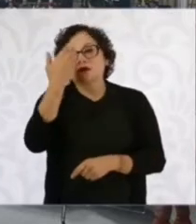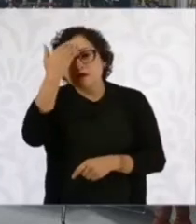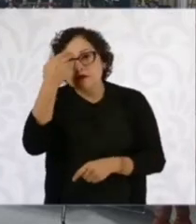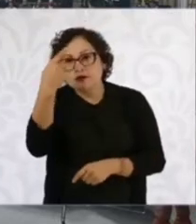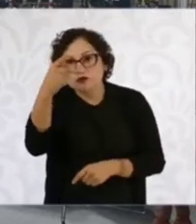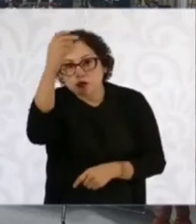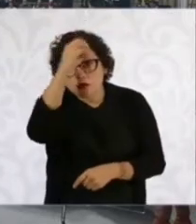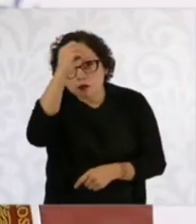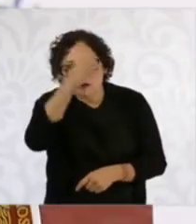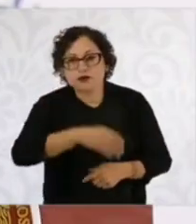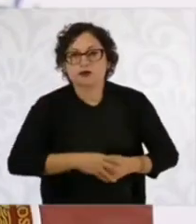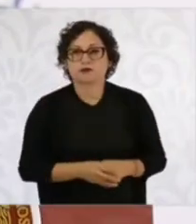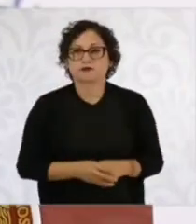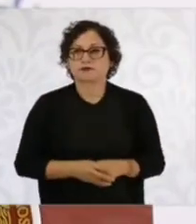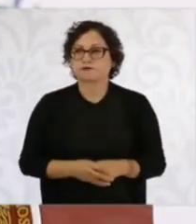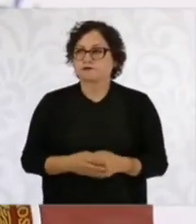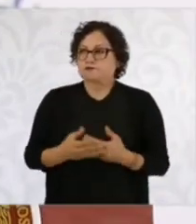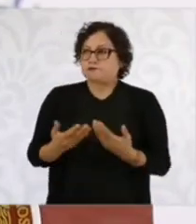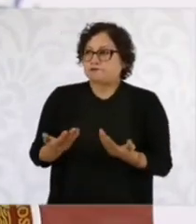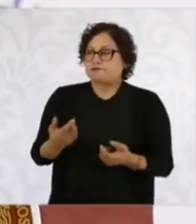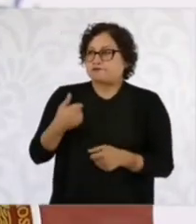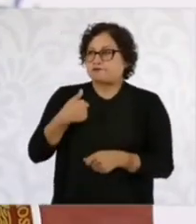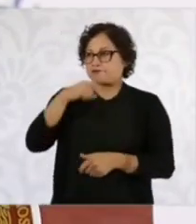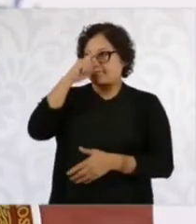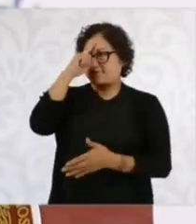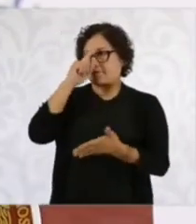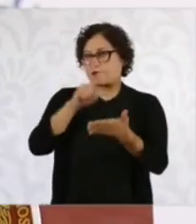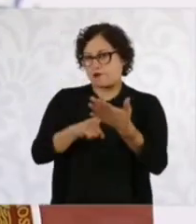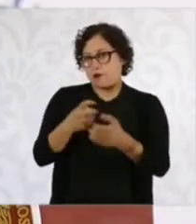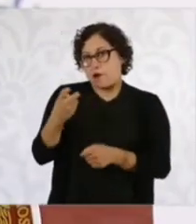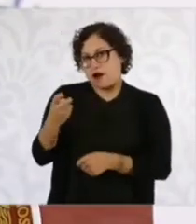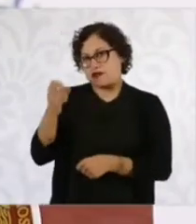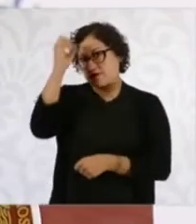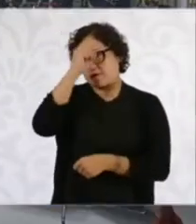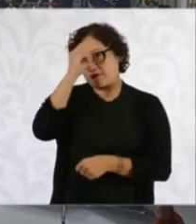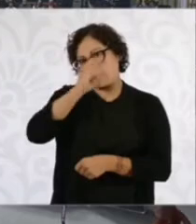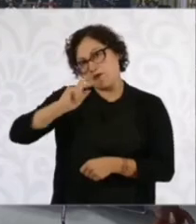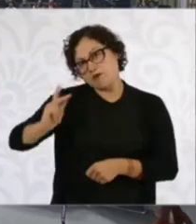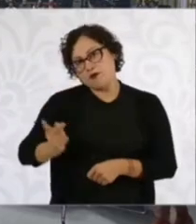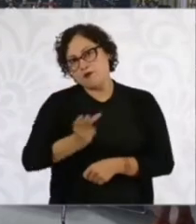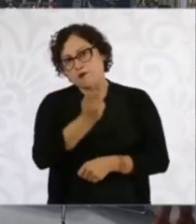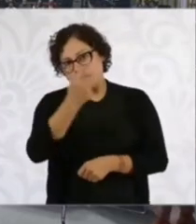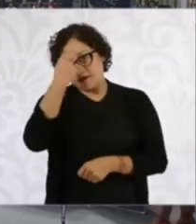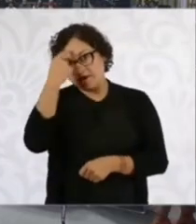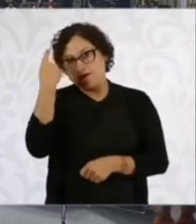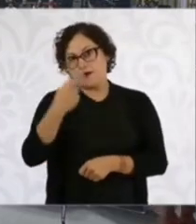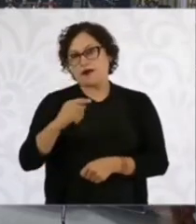hay que preguntarle a Calderón qué opina de Jorge Romero, a ver si lo tienen por ahí.